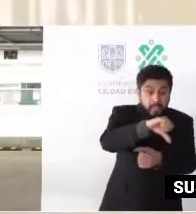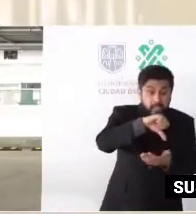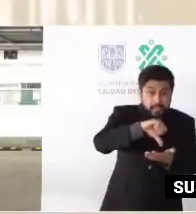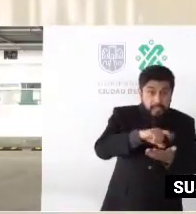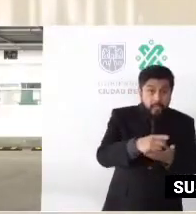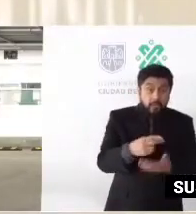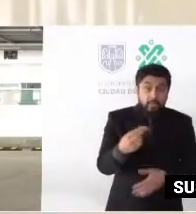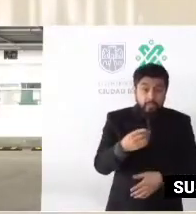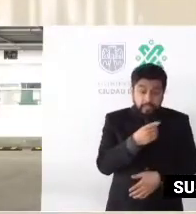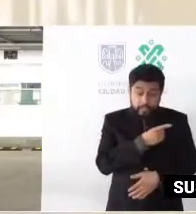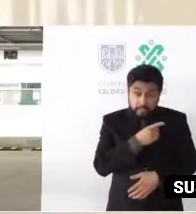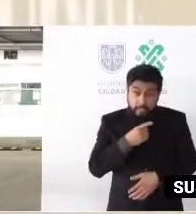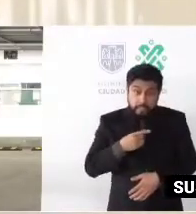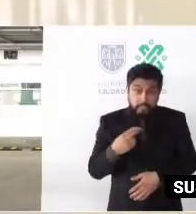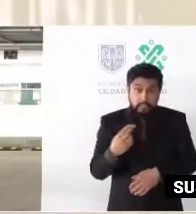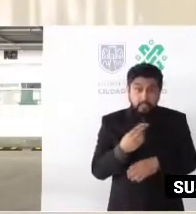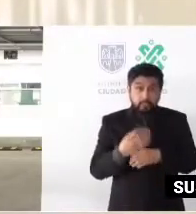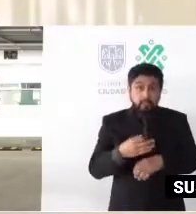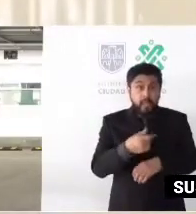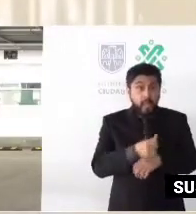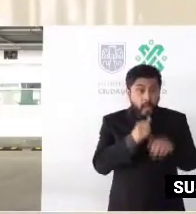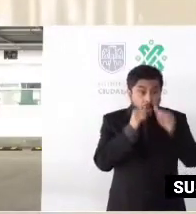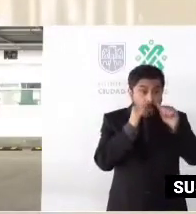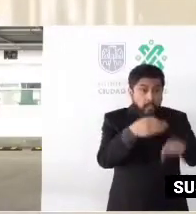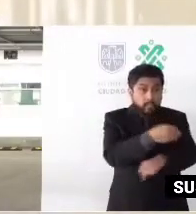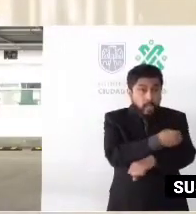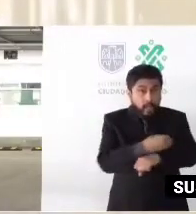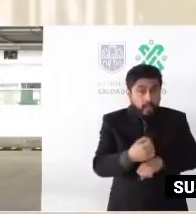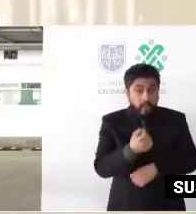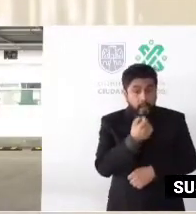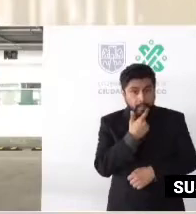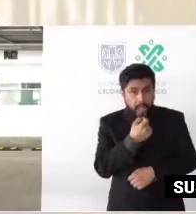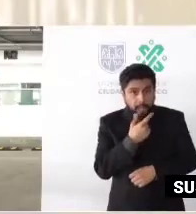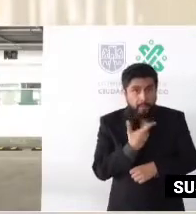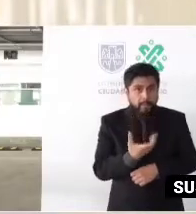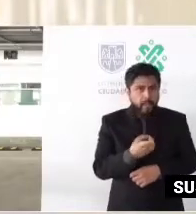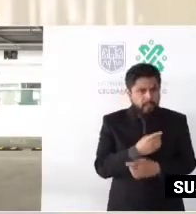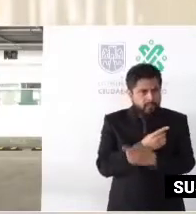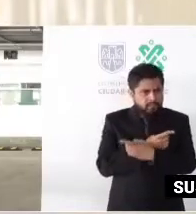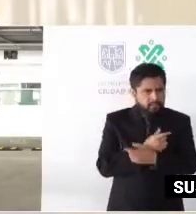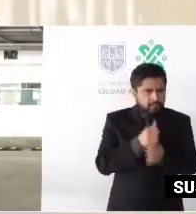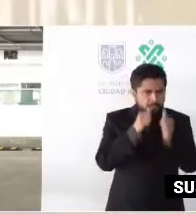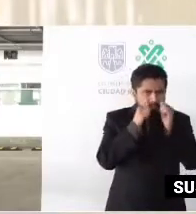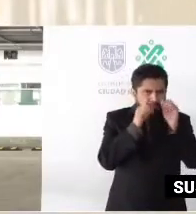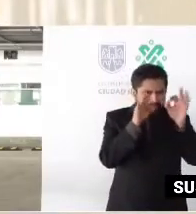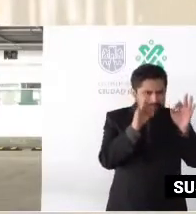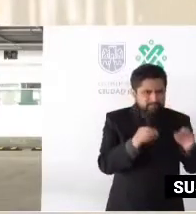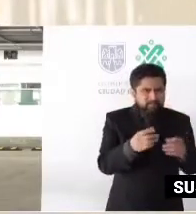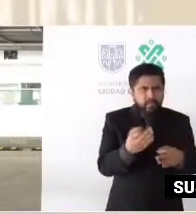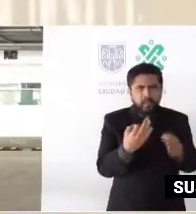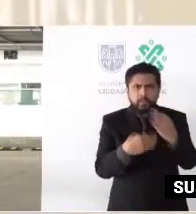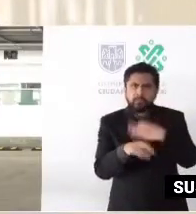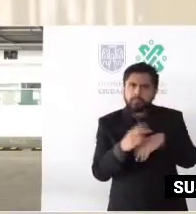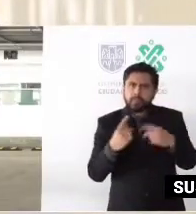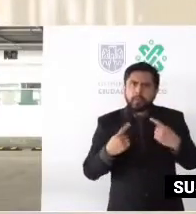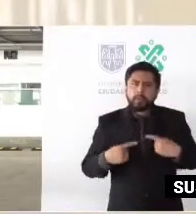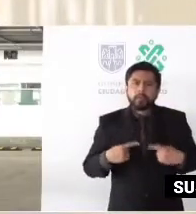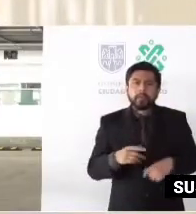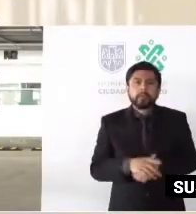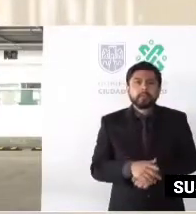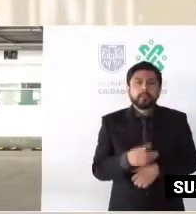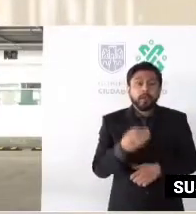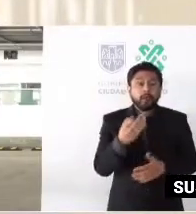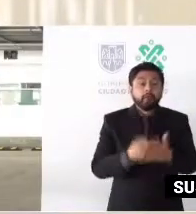medicamento, debe haber un centro de salud digno para la población y no nos deben de faltar